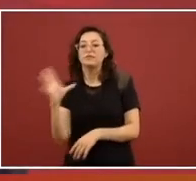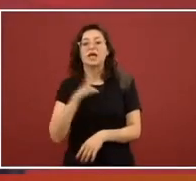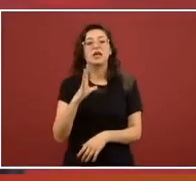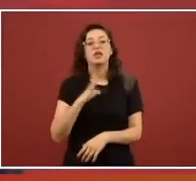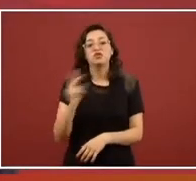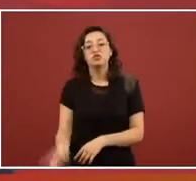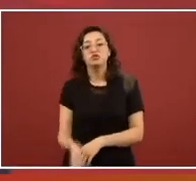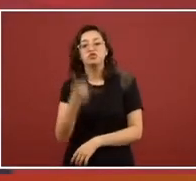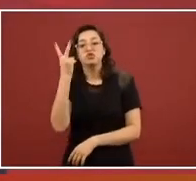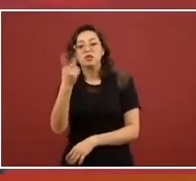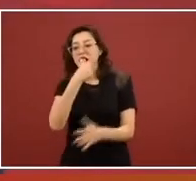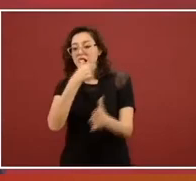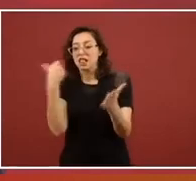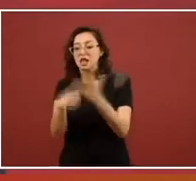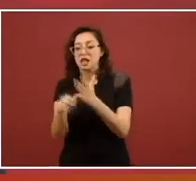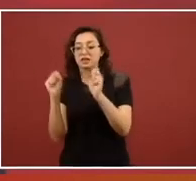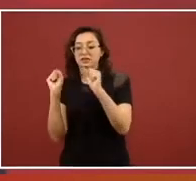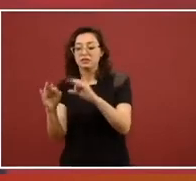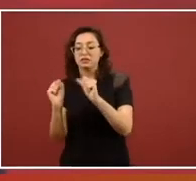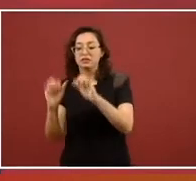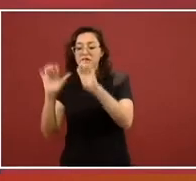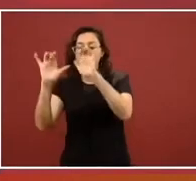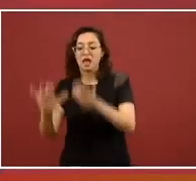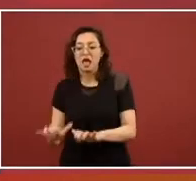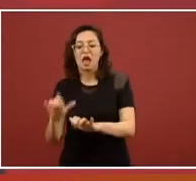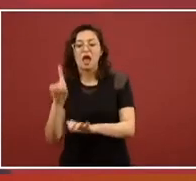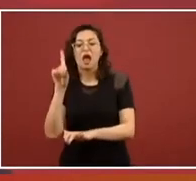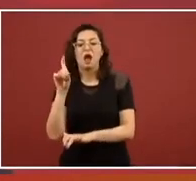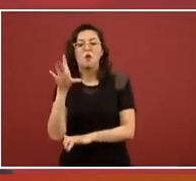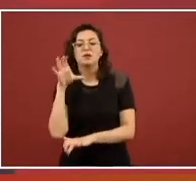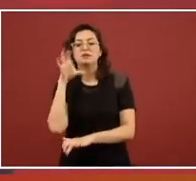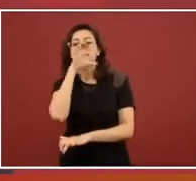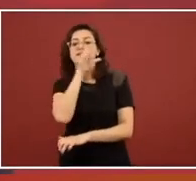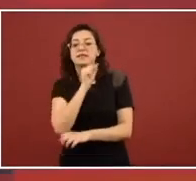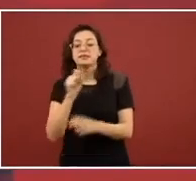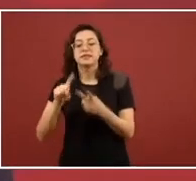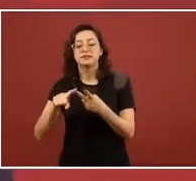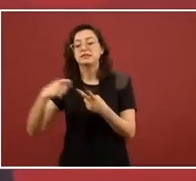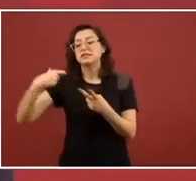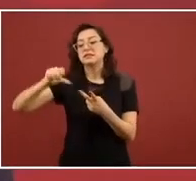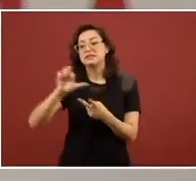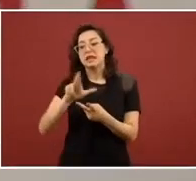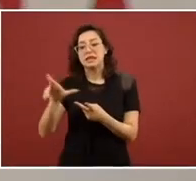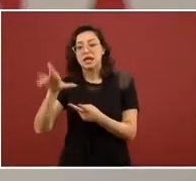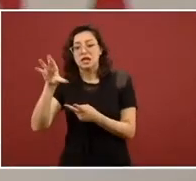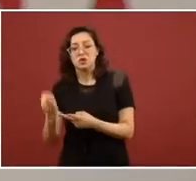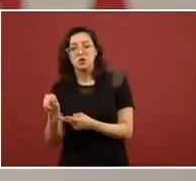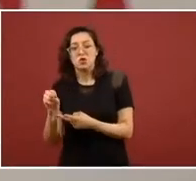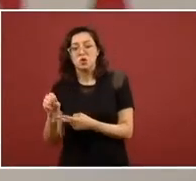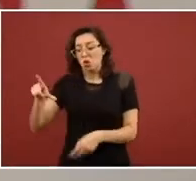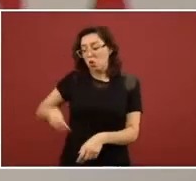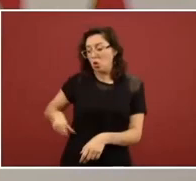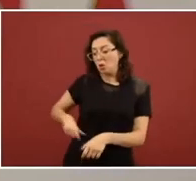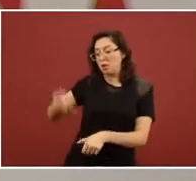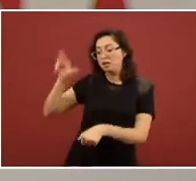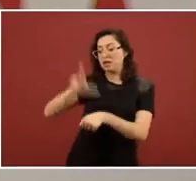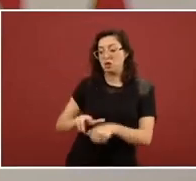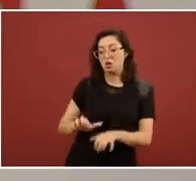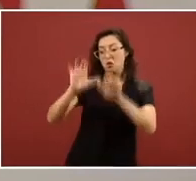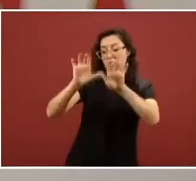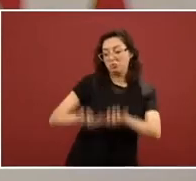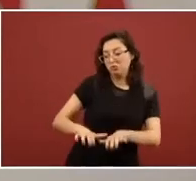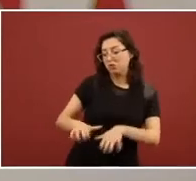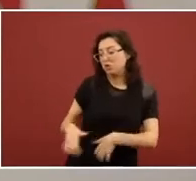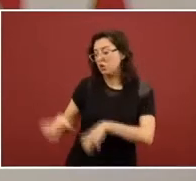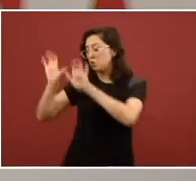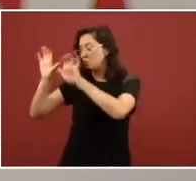que se les atribuían a los gobernadores de Aguascalientes y de Quintana Roo, y que en uno decía que se iban a